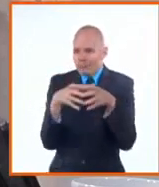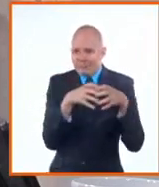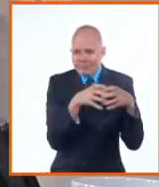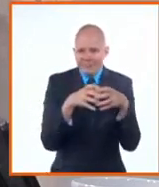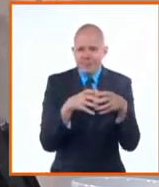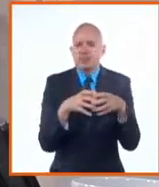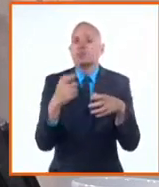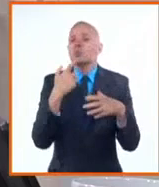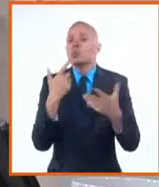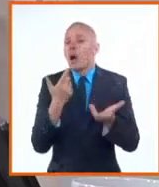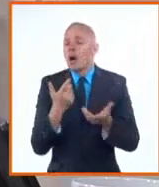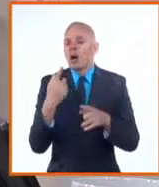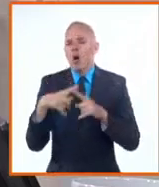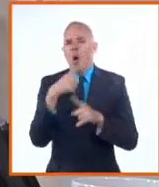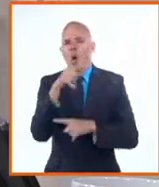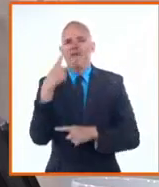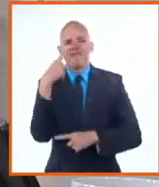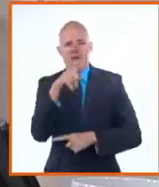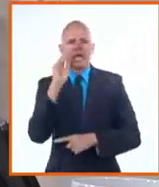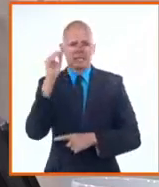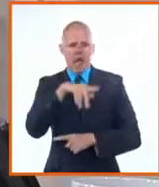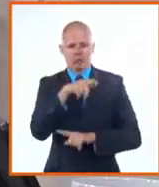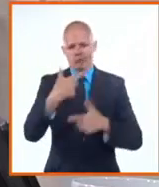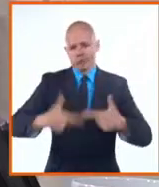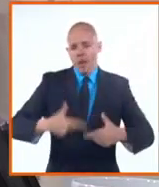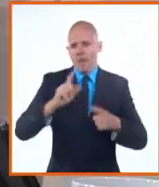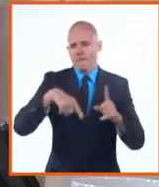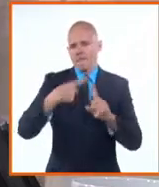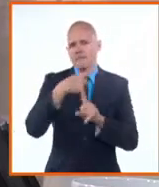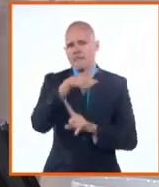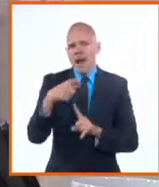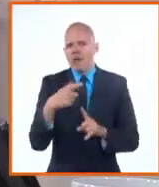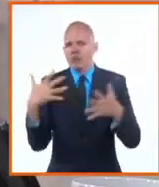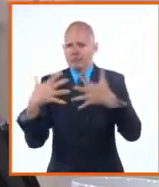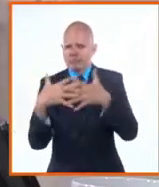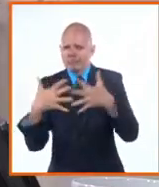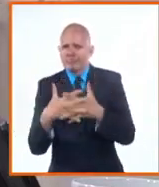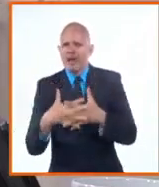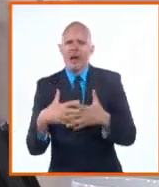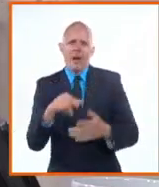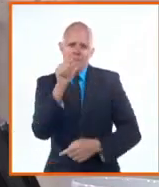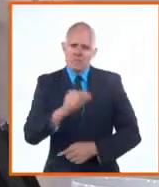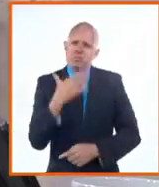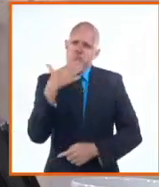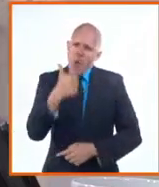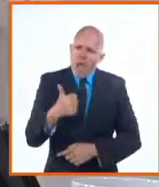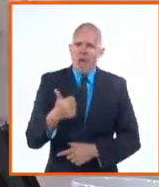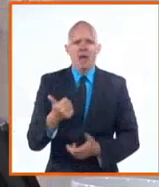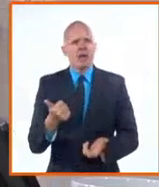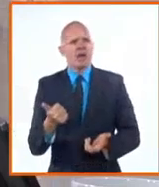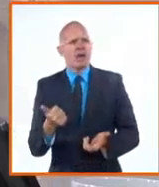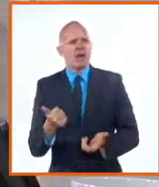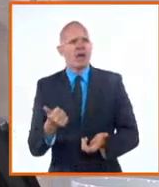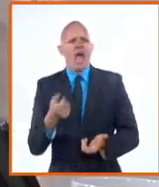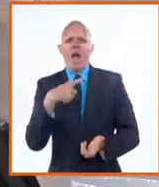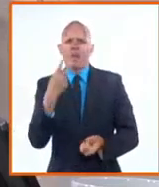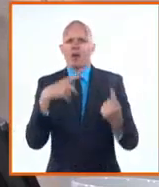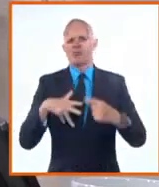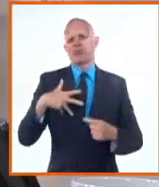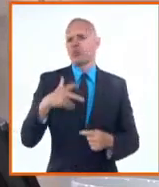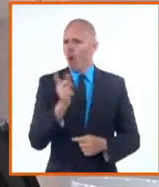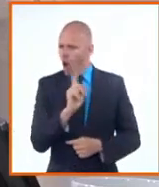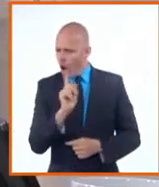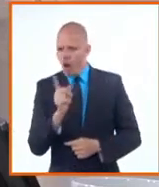fueran compañeros por sobre todas las cosas que lograran aglutinar que lograran unir porque siempre estuvimos claro que el éxito de la Victoria